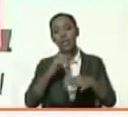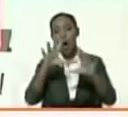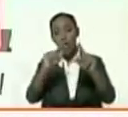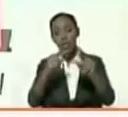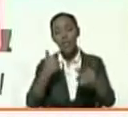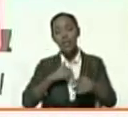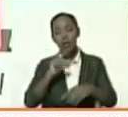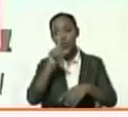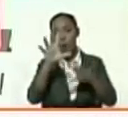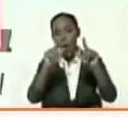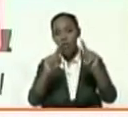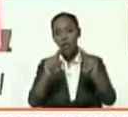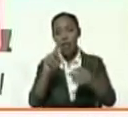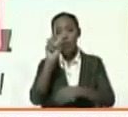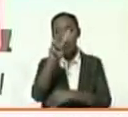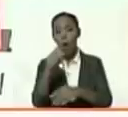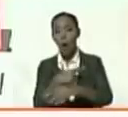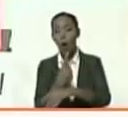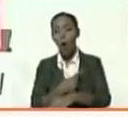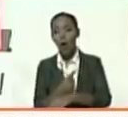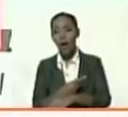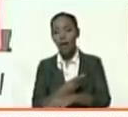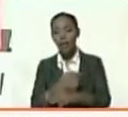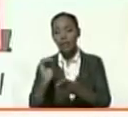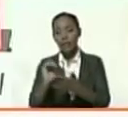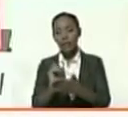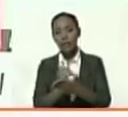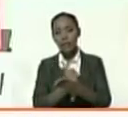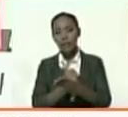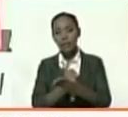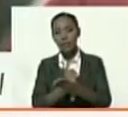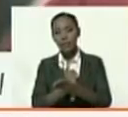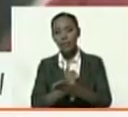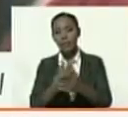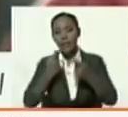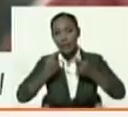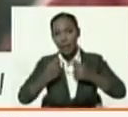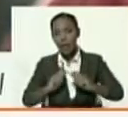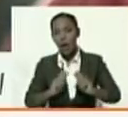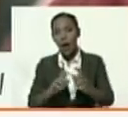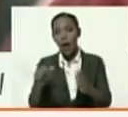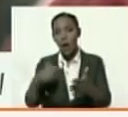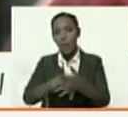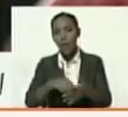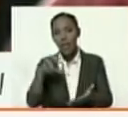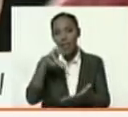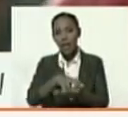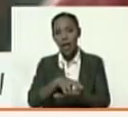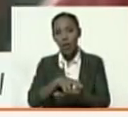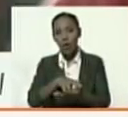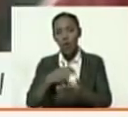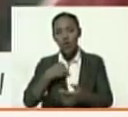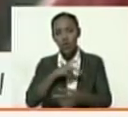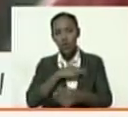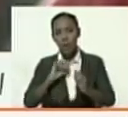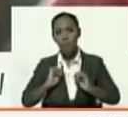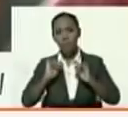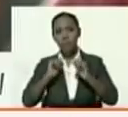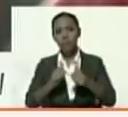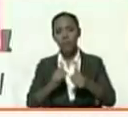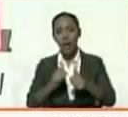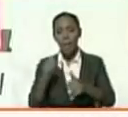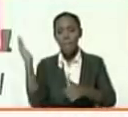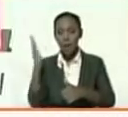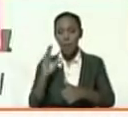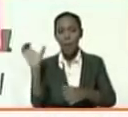En 2 horas fueron desmantelados los que intentaron dar ese golpe de Estado. Que lo intenten. Nosotros este sábado nos venimos para Caracas,